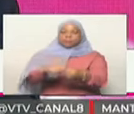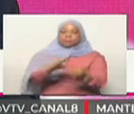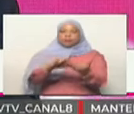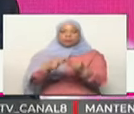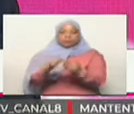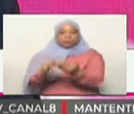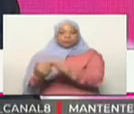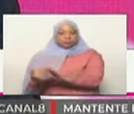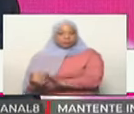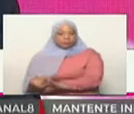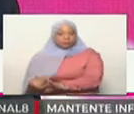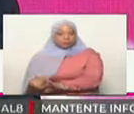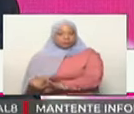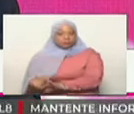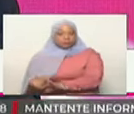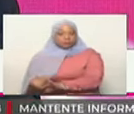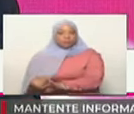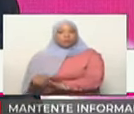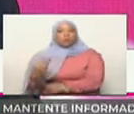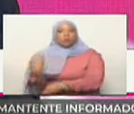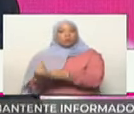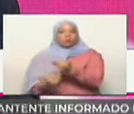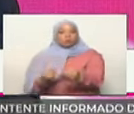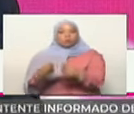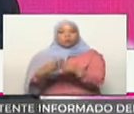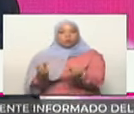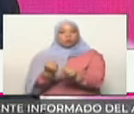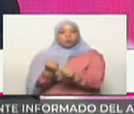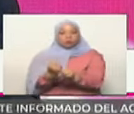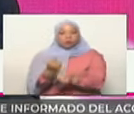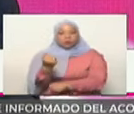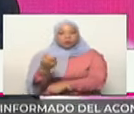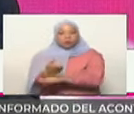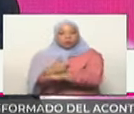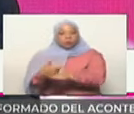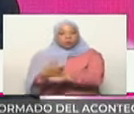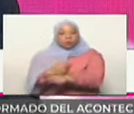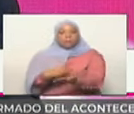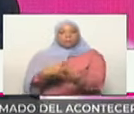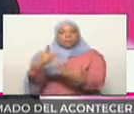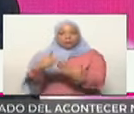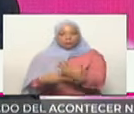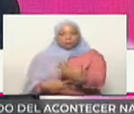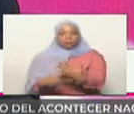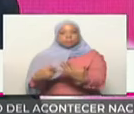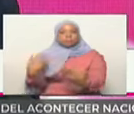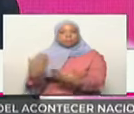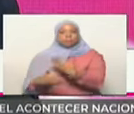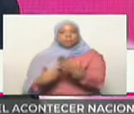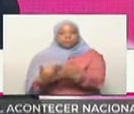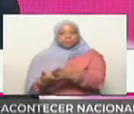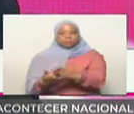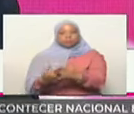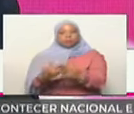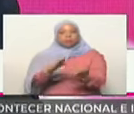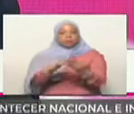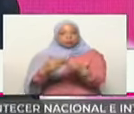y cómo vamos a llevar todo el presupuesto, el gobierno, los planes a cada circuito